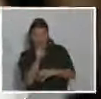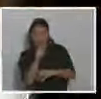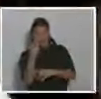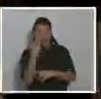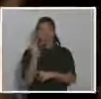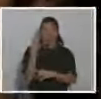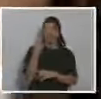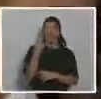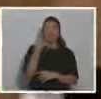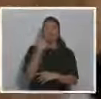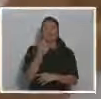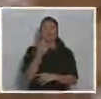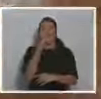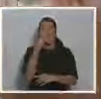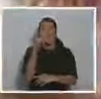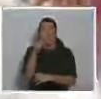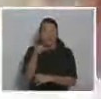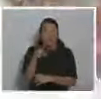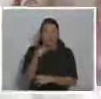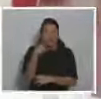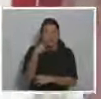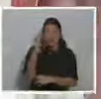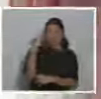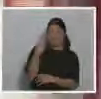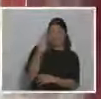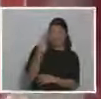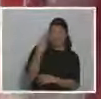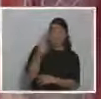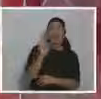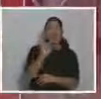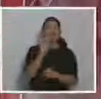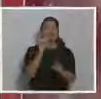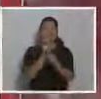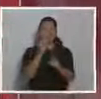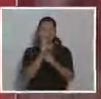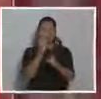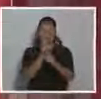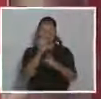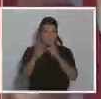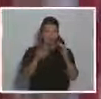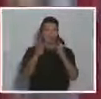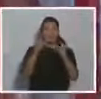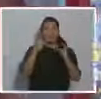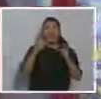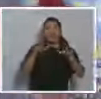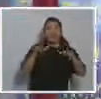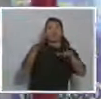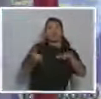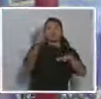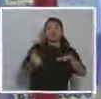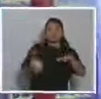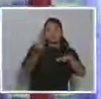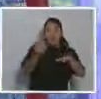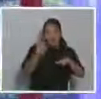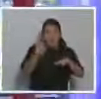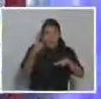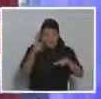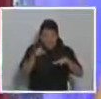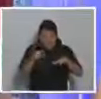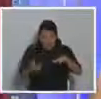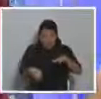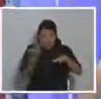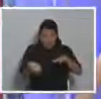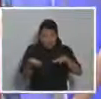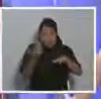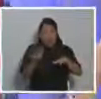los morados, allá abajo. Atrás. Ese, muy bien, perfecto. Los pies, bien, los pies, levántelo, ve el pie. Muévalos aquí con el pie,